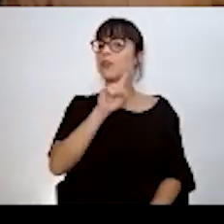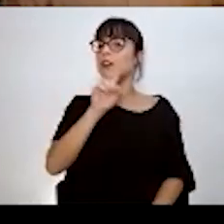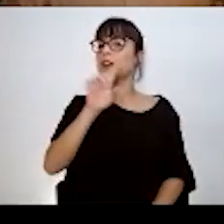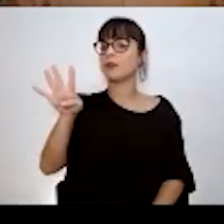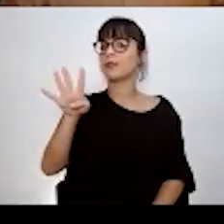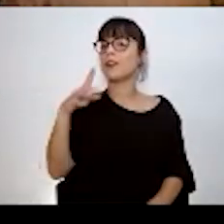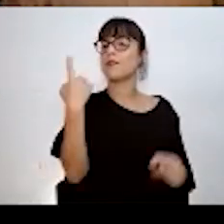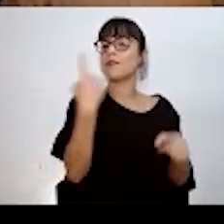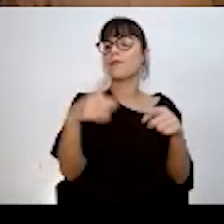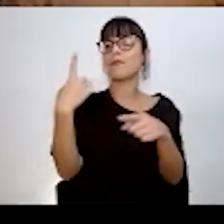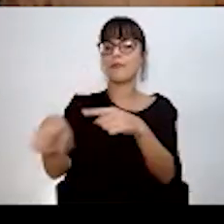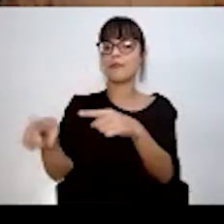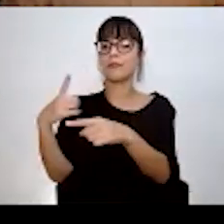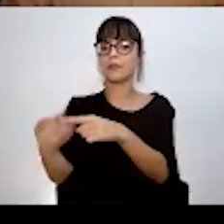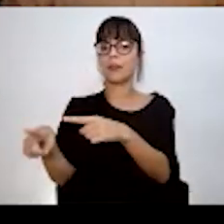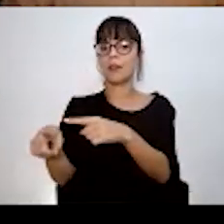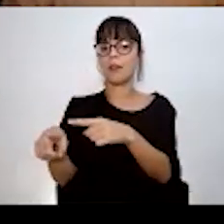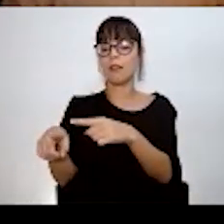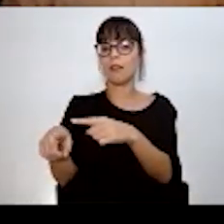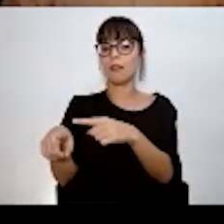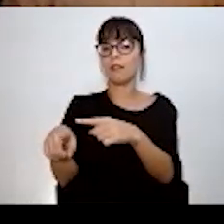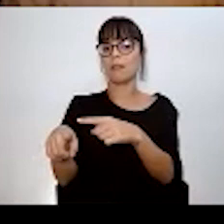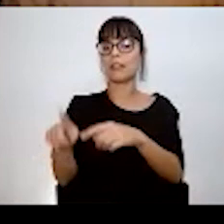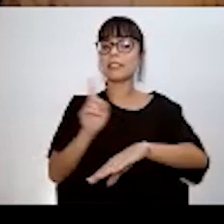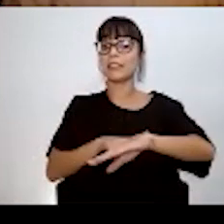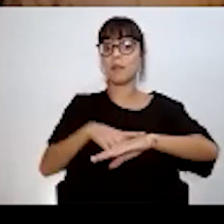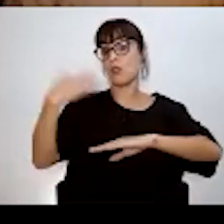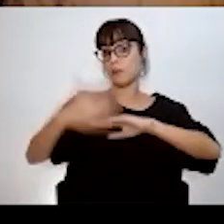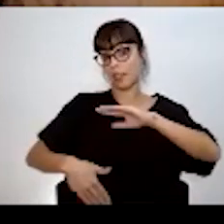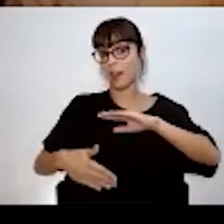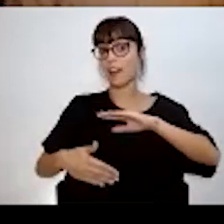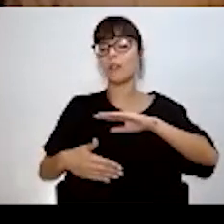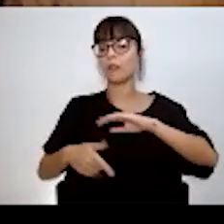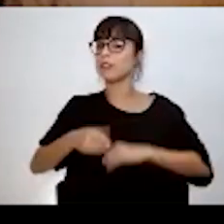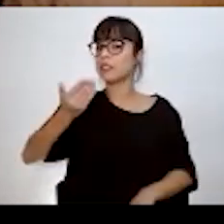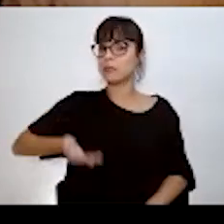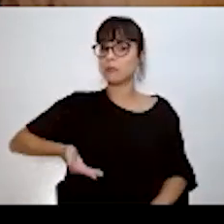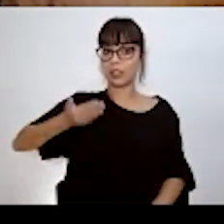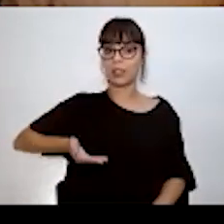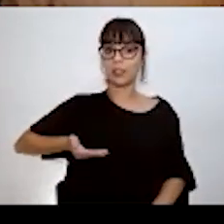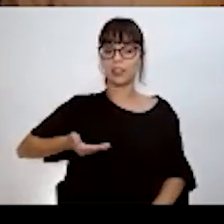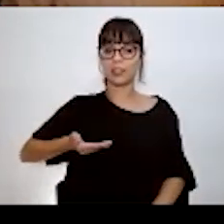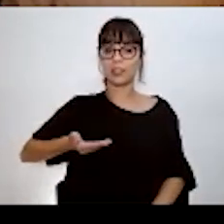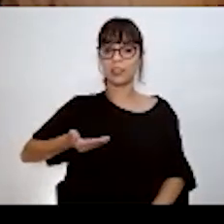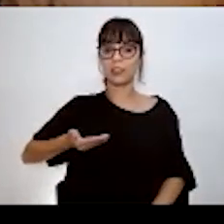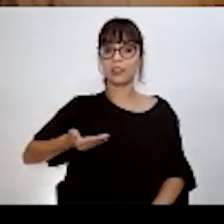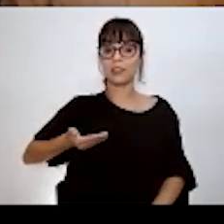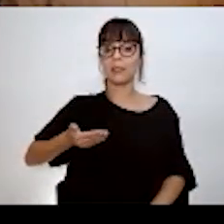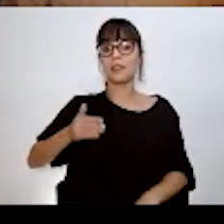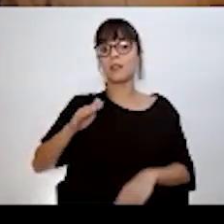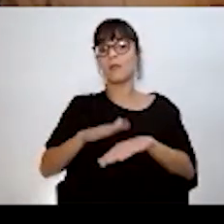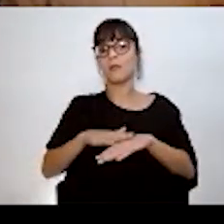organismo vivo con la atmósfera es limitado en el tiempo. Es uno de los principios fundamentales para garantizar una higiene